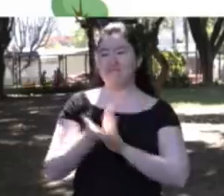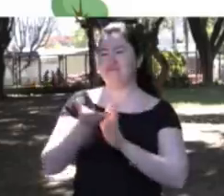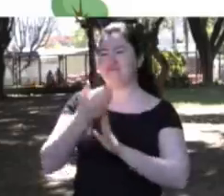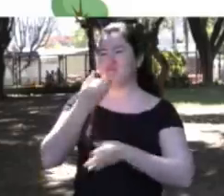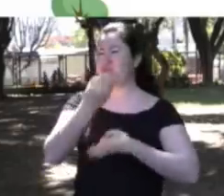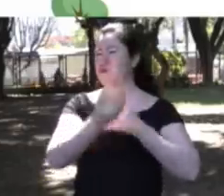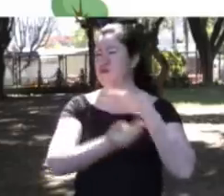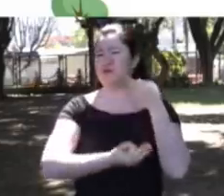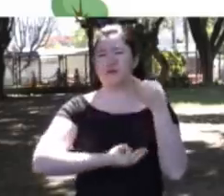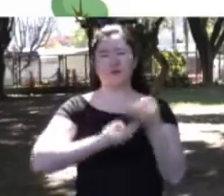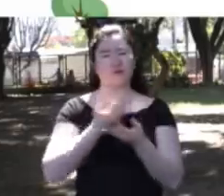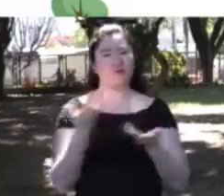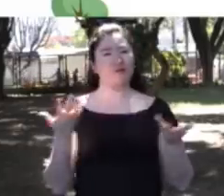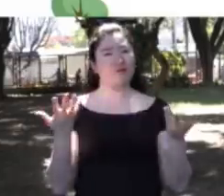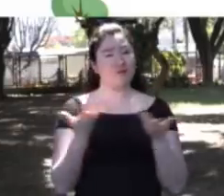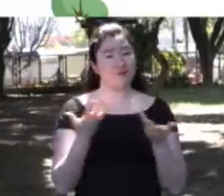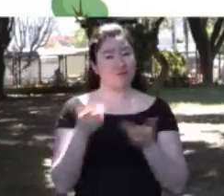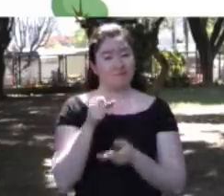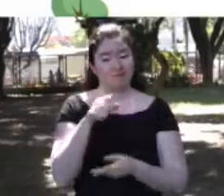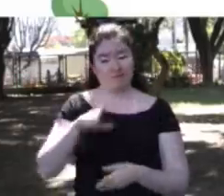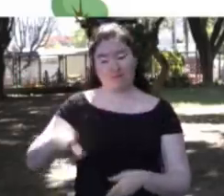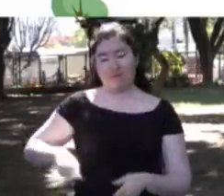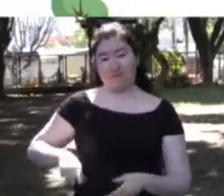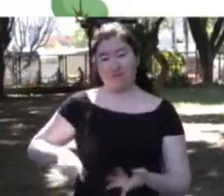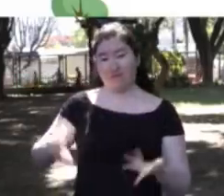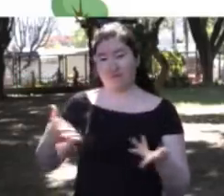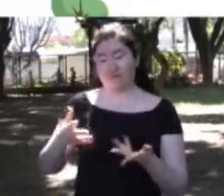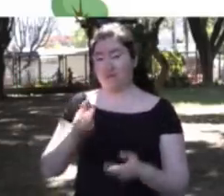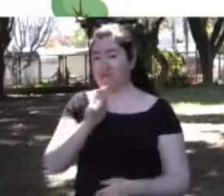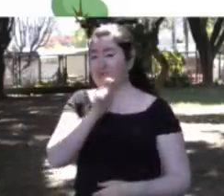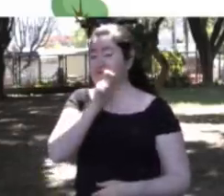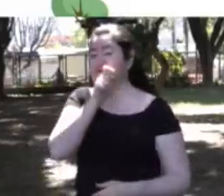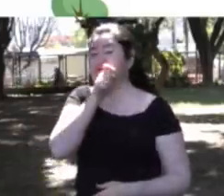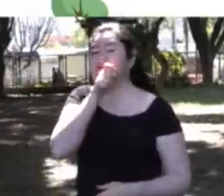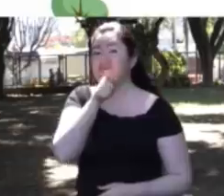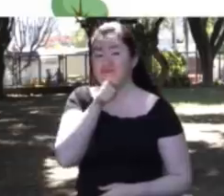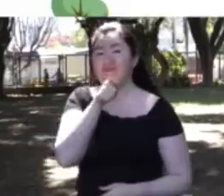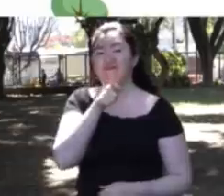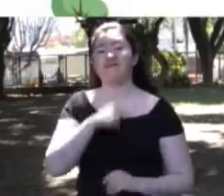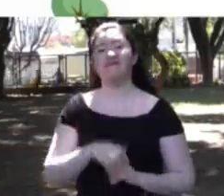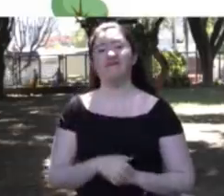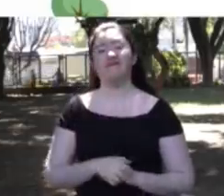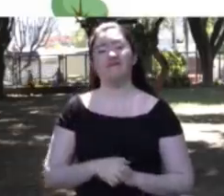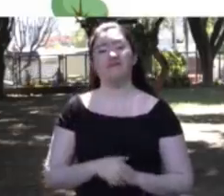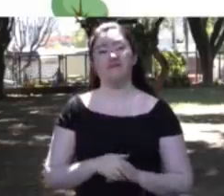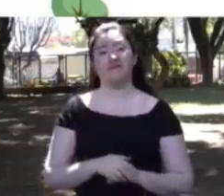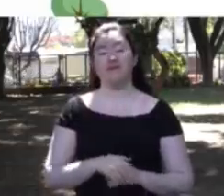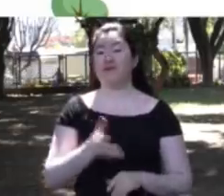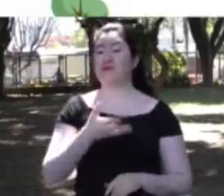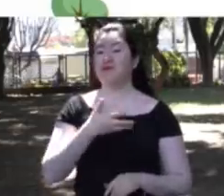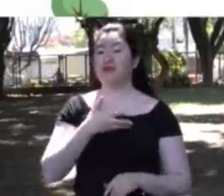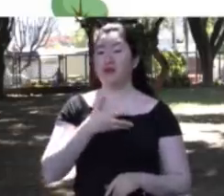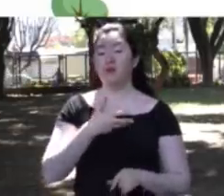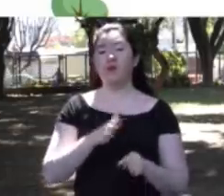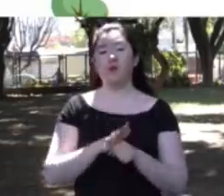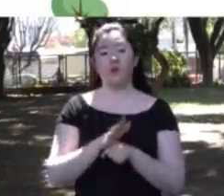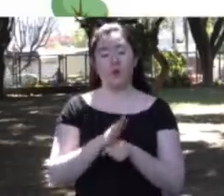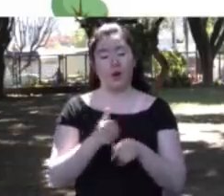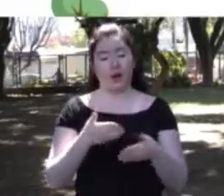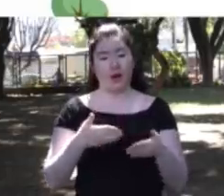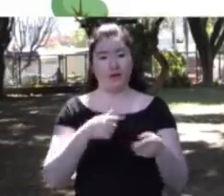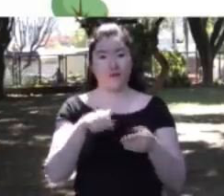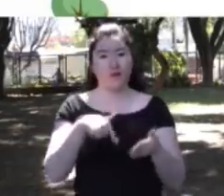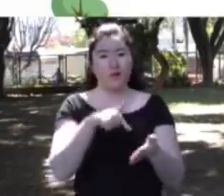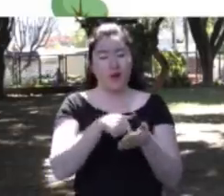que se construyen en el gobierno de la ciudad, tienen asociadas también obras peatonales, tienen cruces